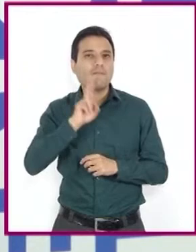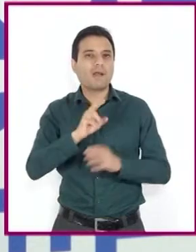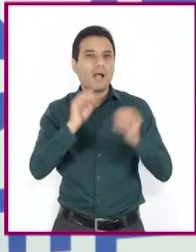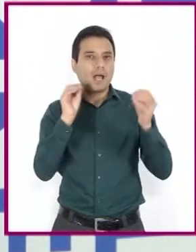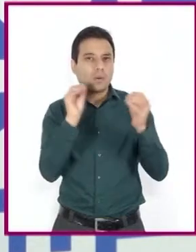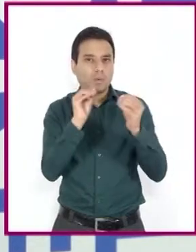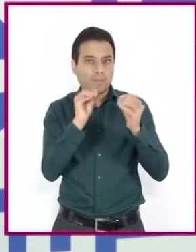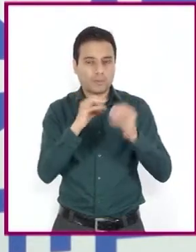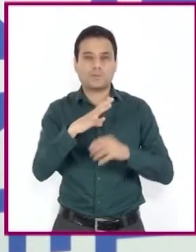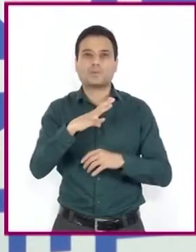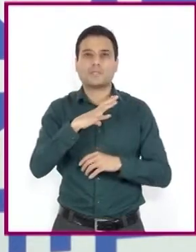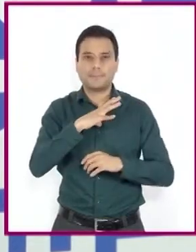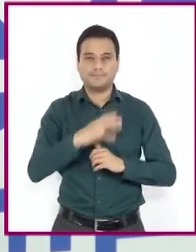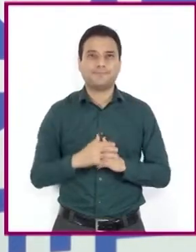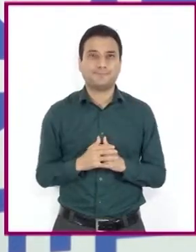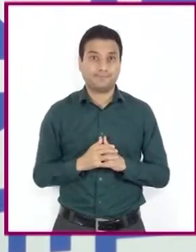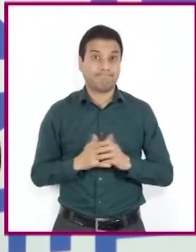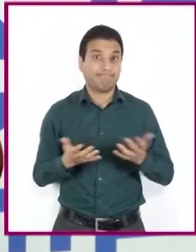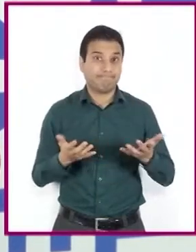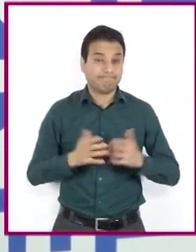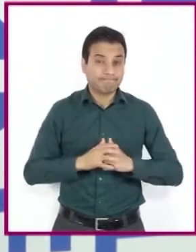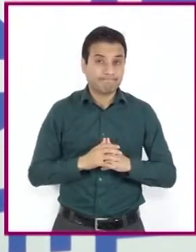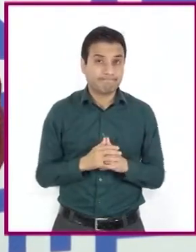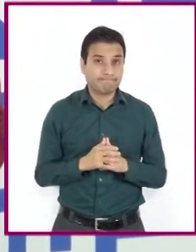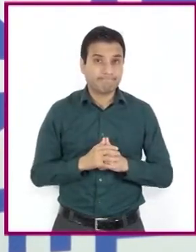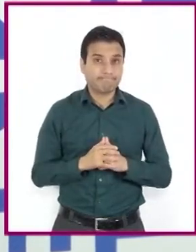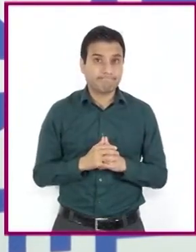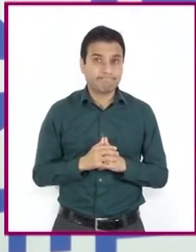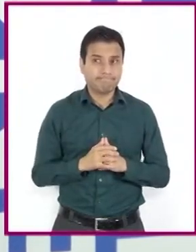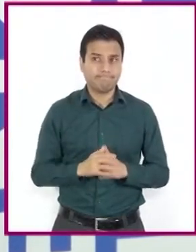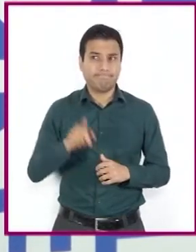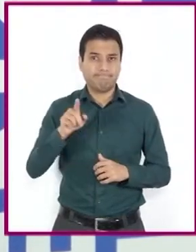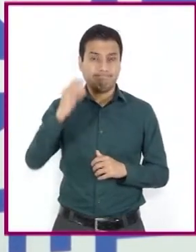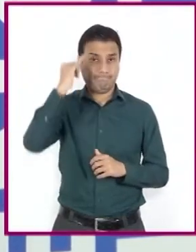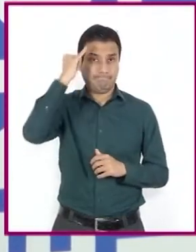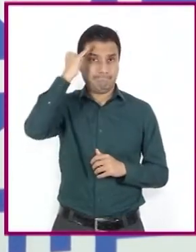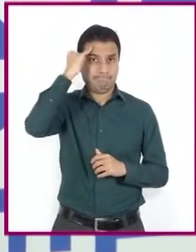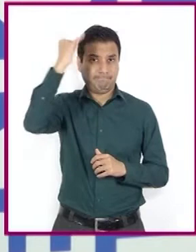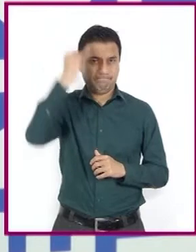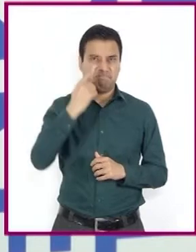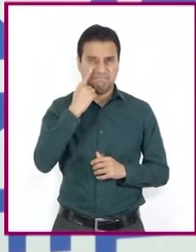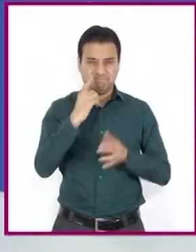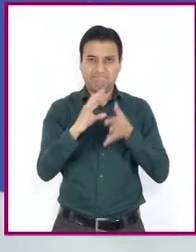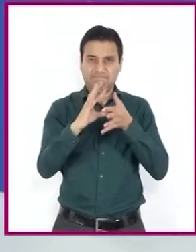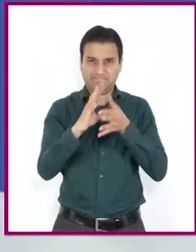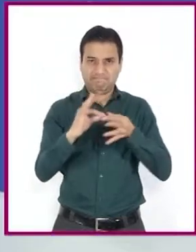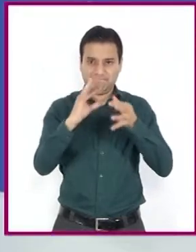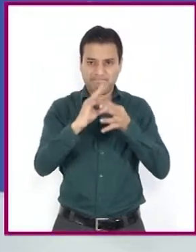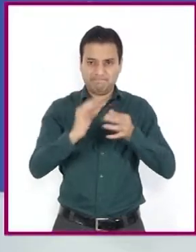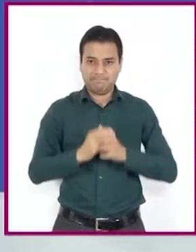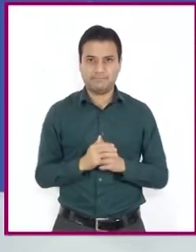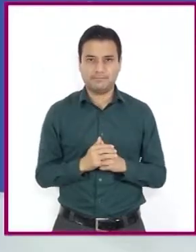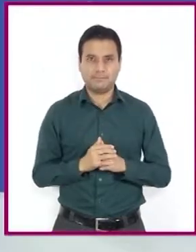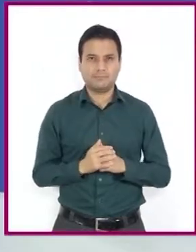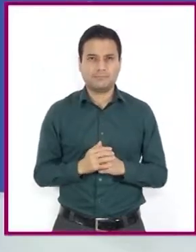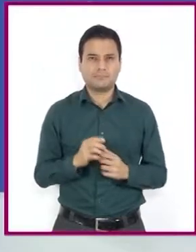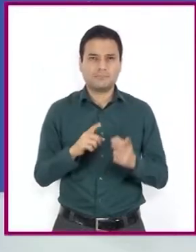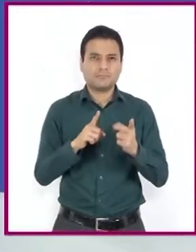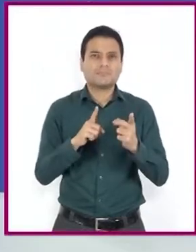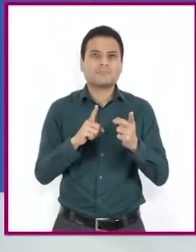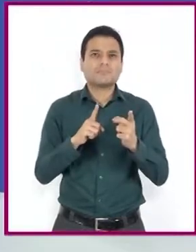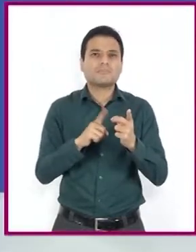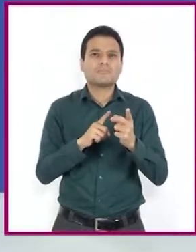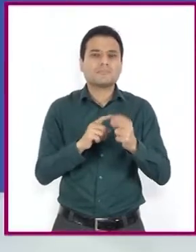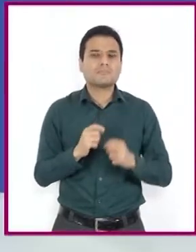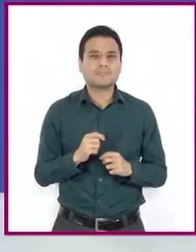validez, aprobar o reforzar la postura del autor. ¿En qué segmento notas